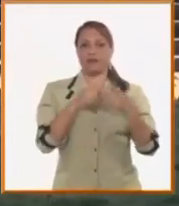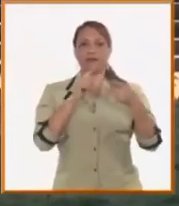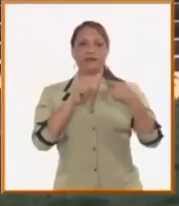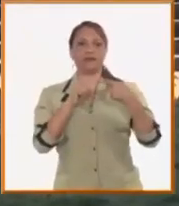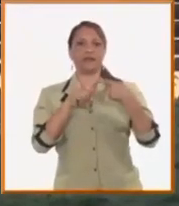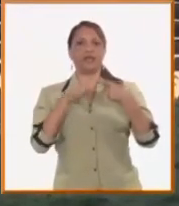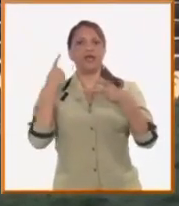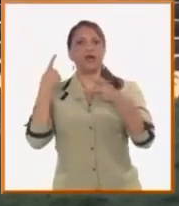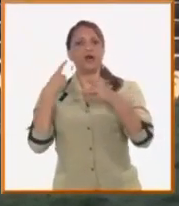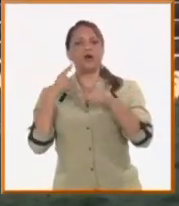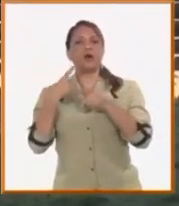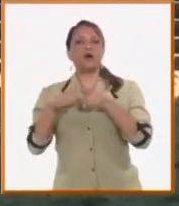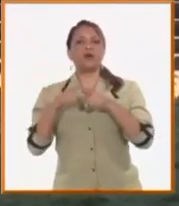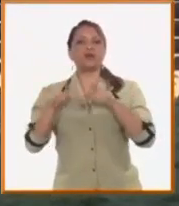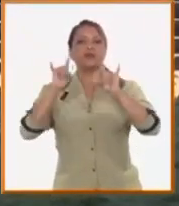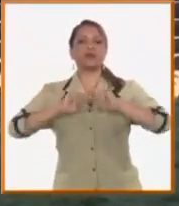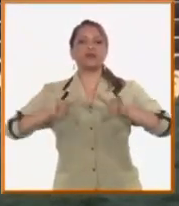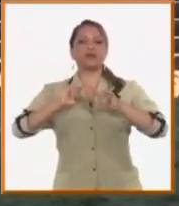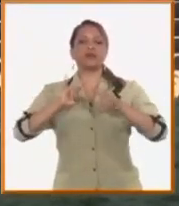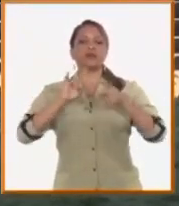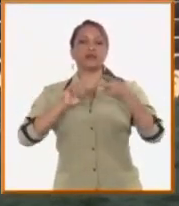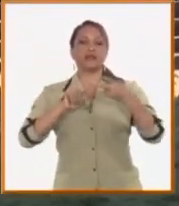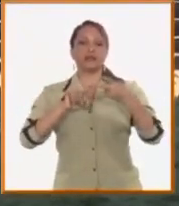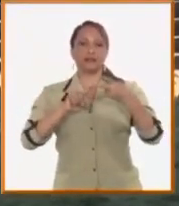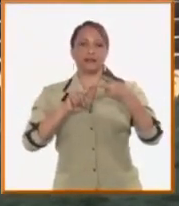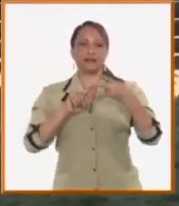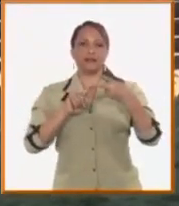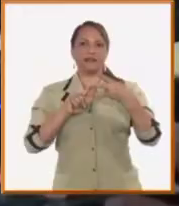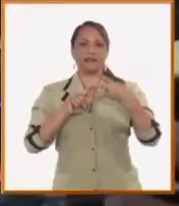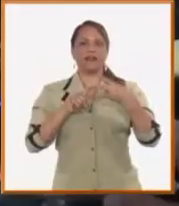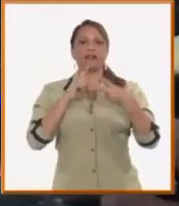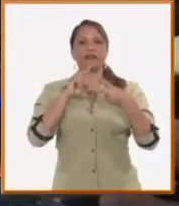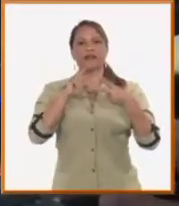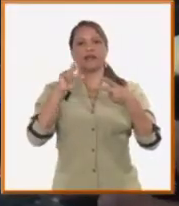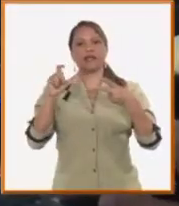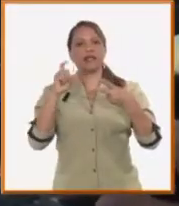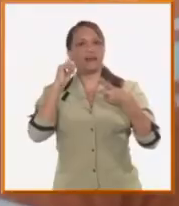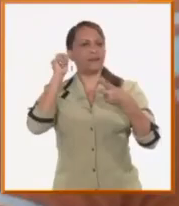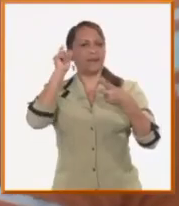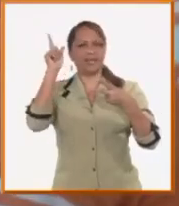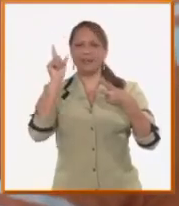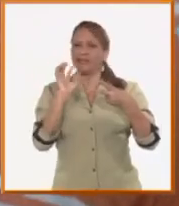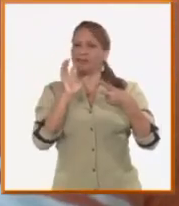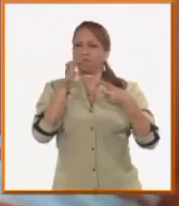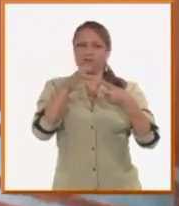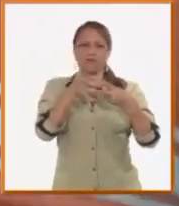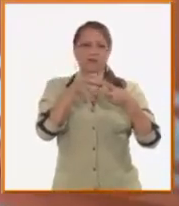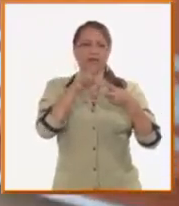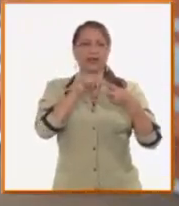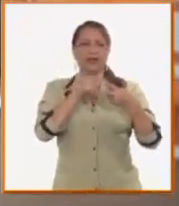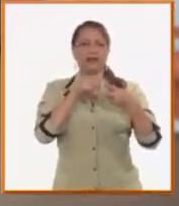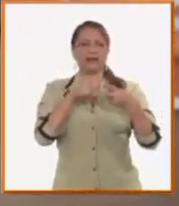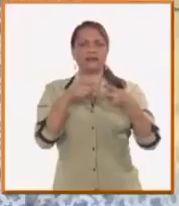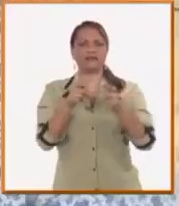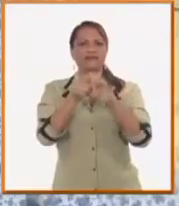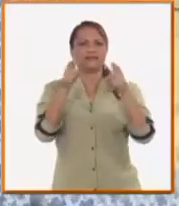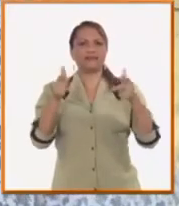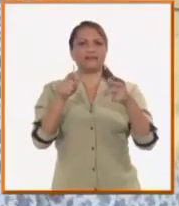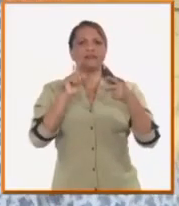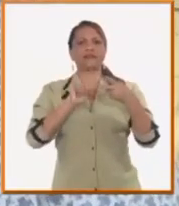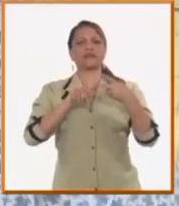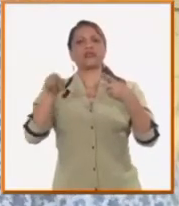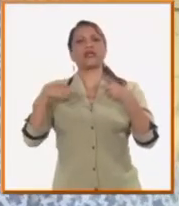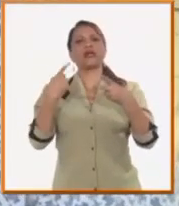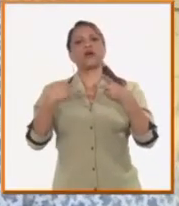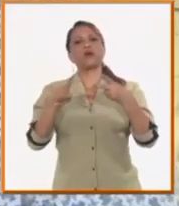es la Universidad Central de las Villas, con toda la experiencia, con toda la sapiencia que tiene este sector, y